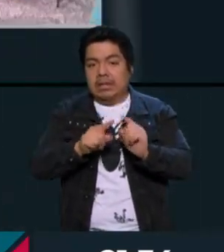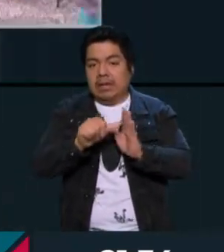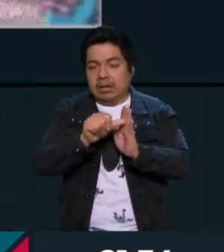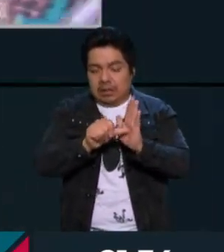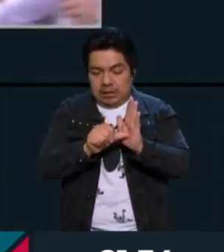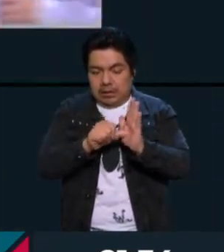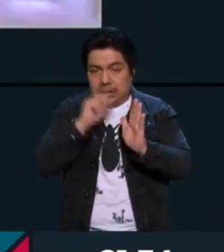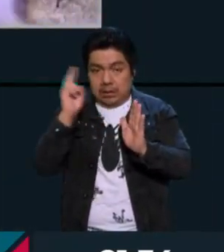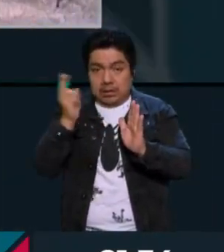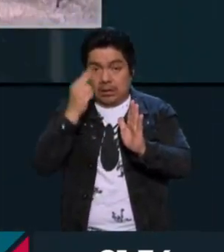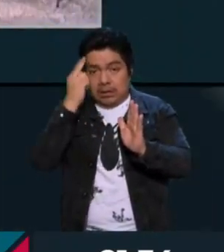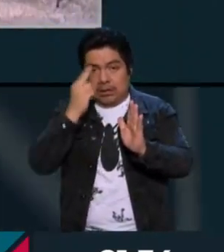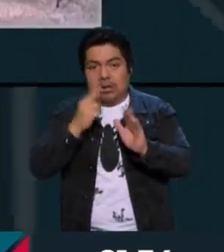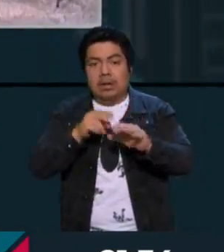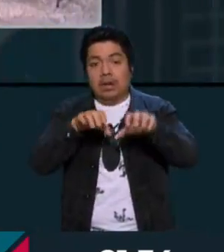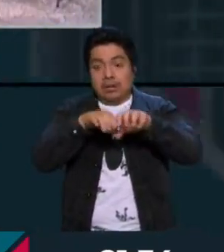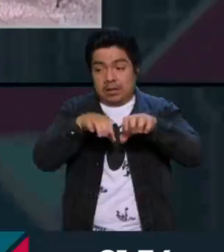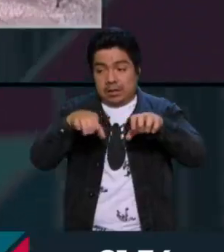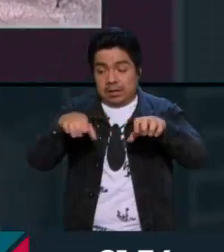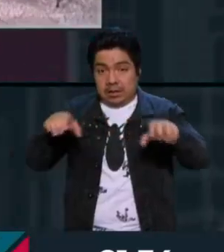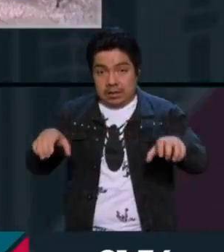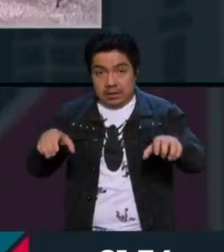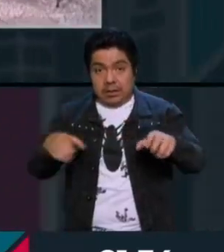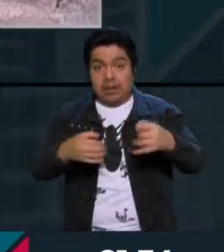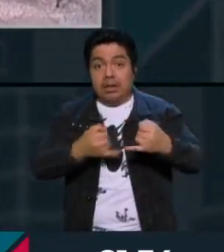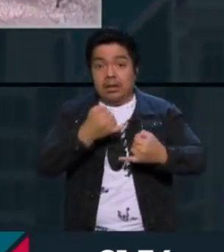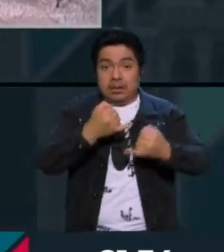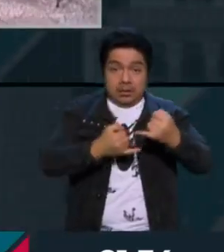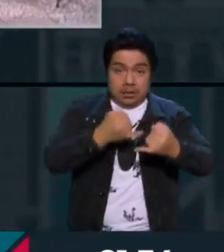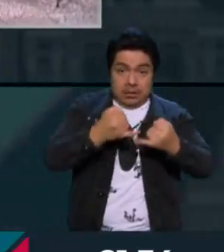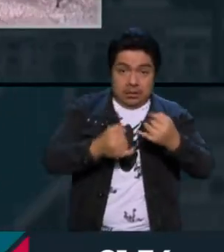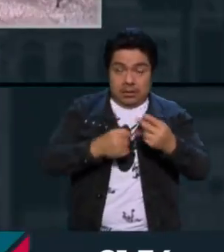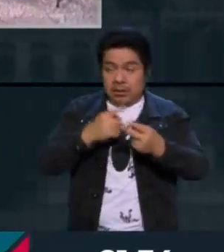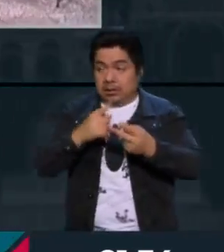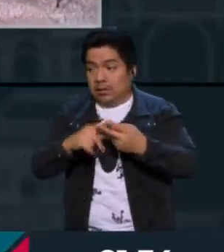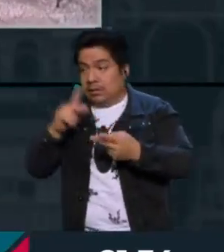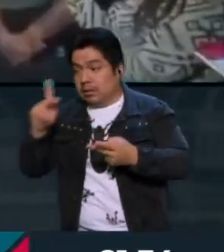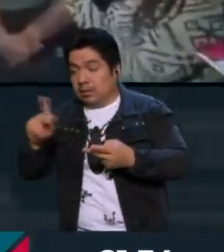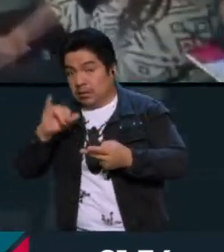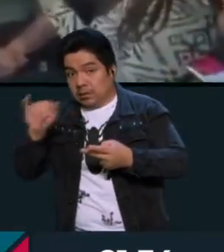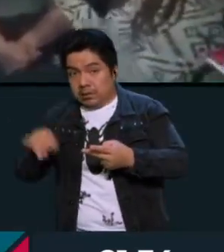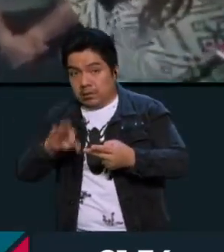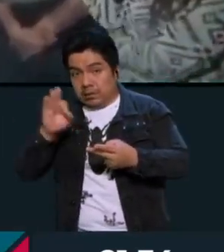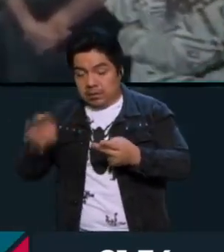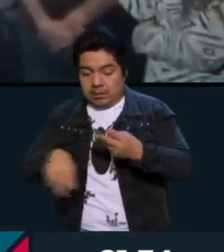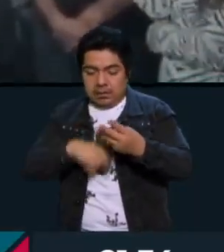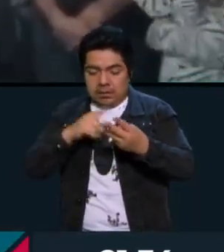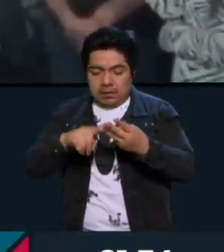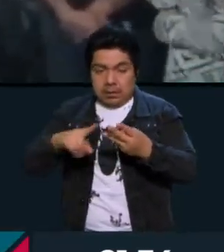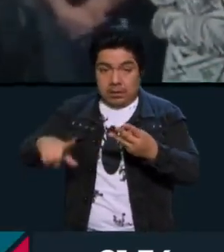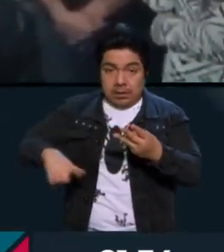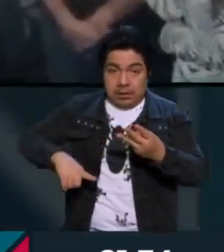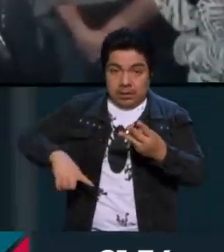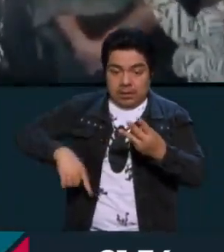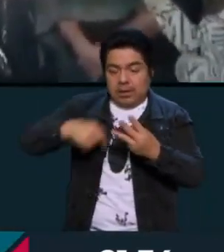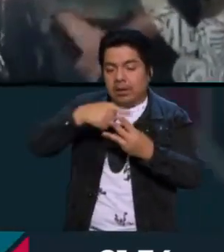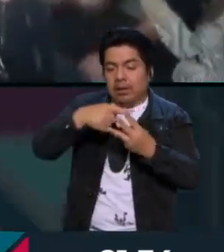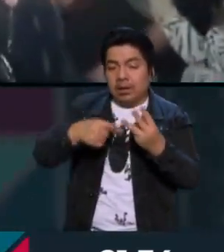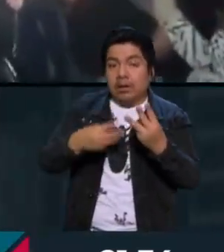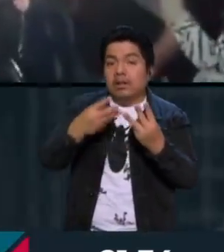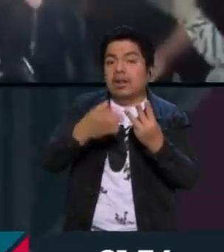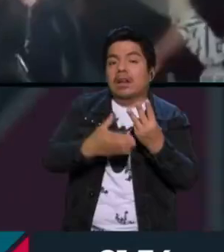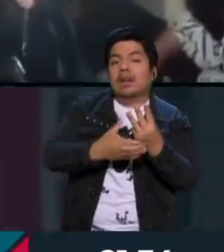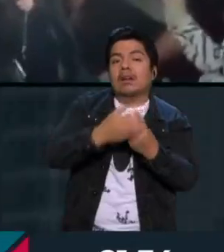demás, que la relación entre la Corte y el Poder Legislativo y hasta el Poder Ejecutivo debe ser una relación no